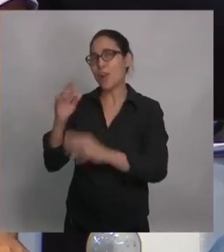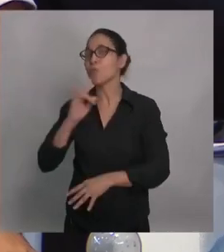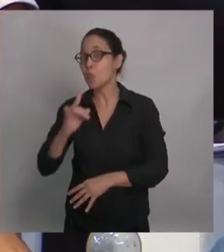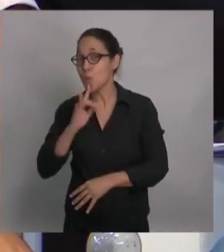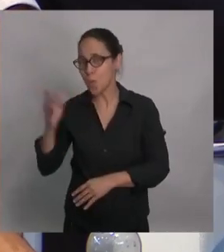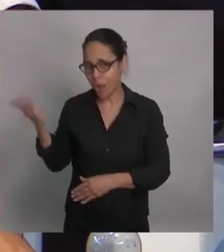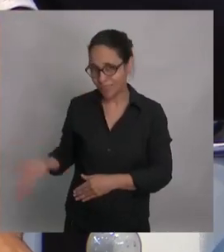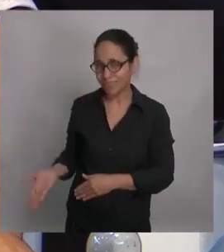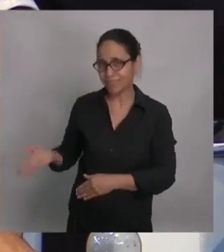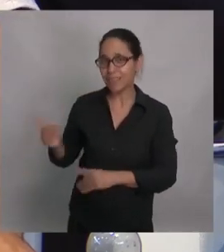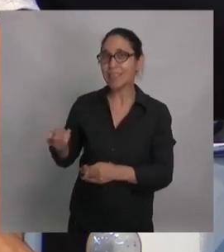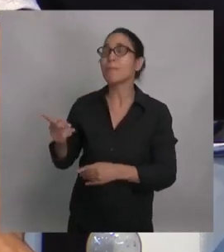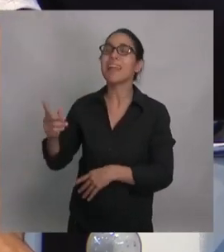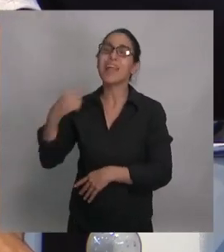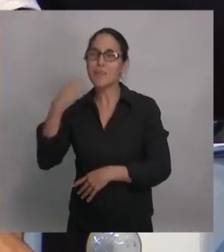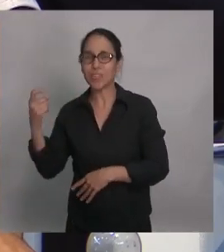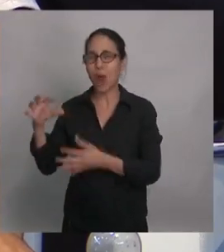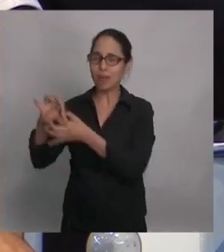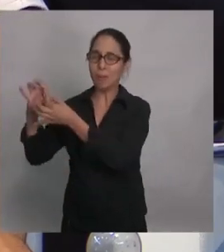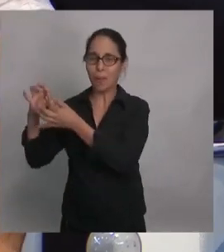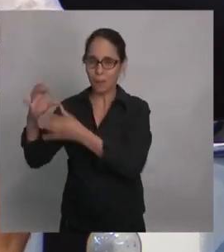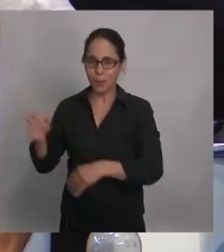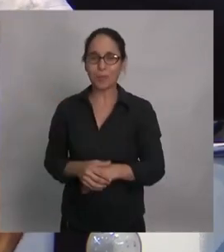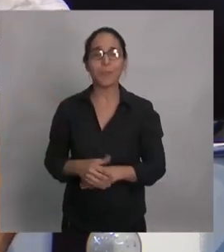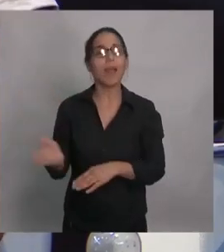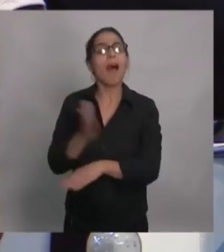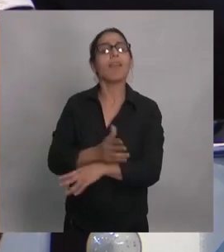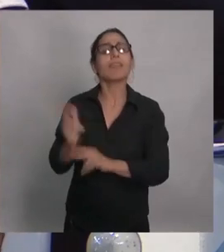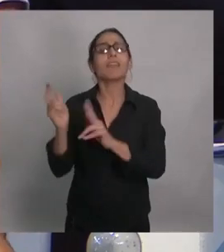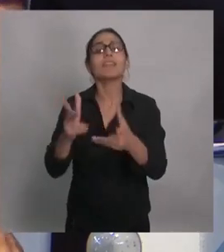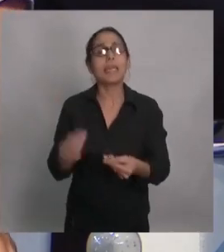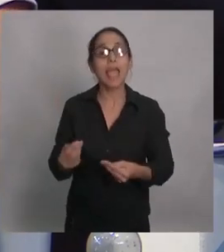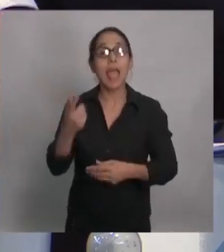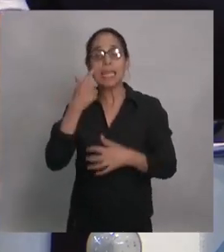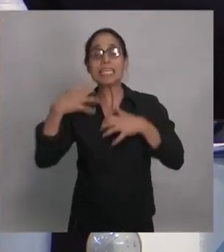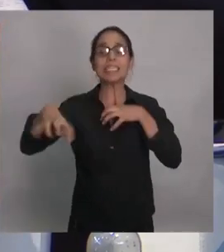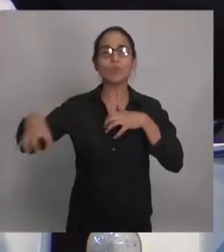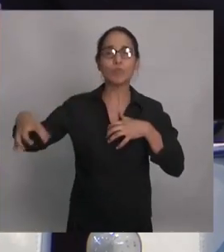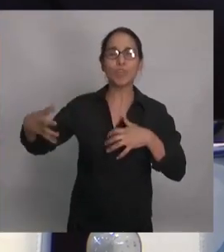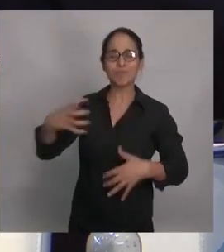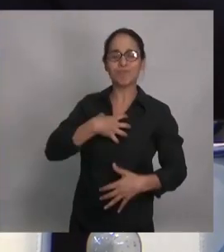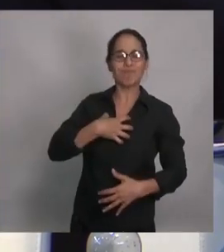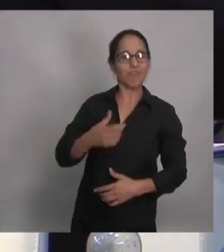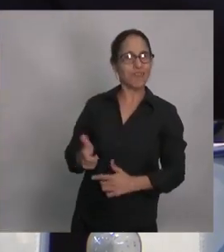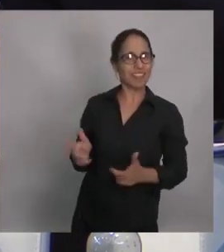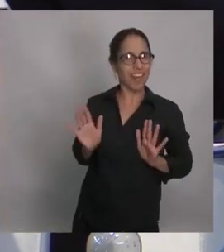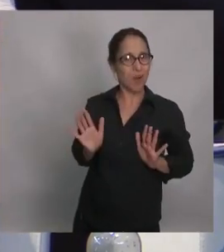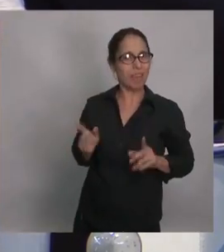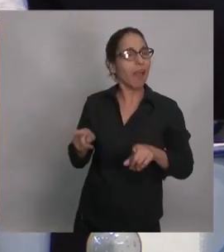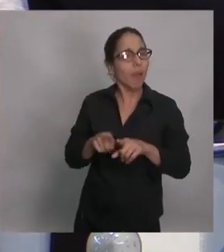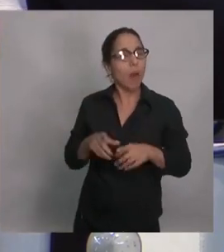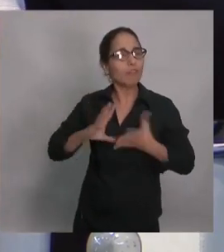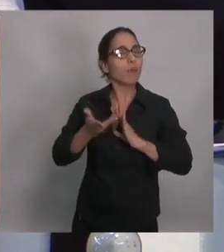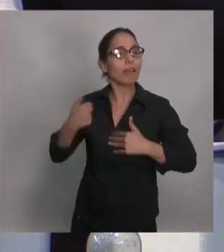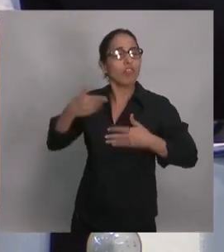Tucumano y español. Hablaba de la desconfianza en las instituciones. Bueno, es algo muy de mi generación.